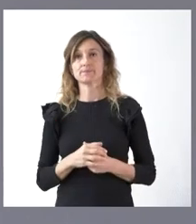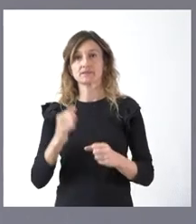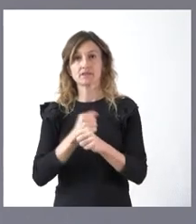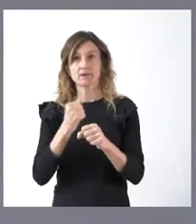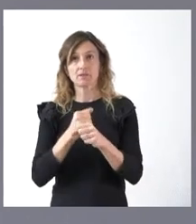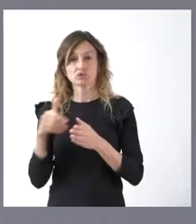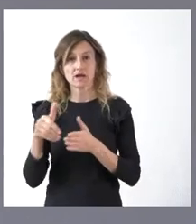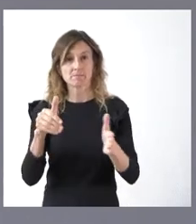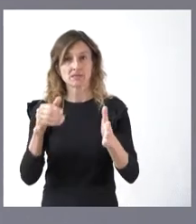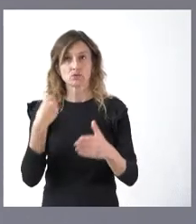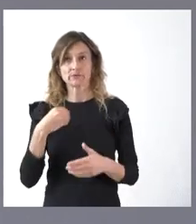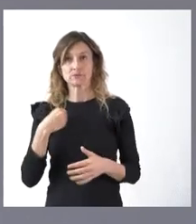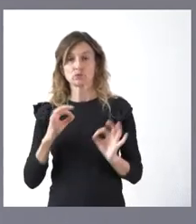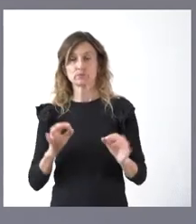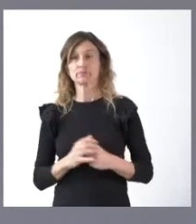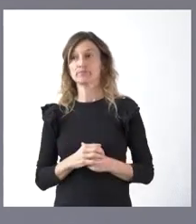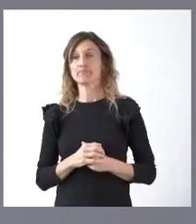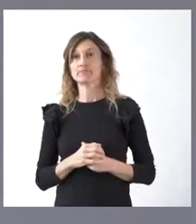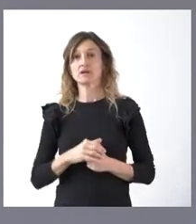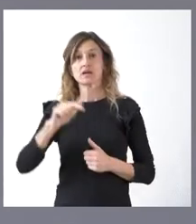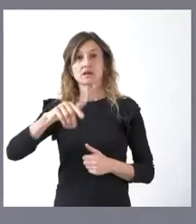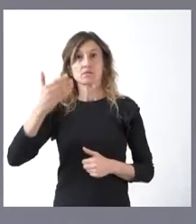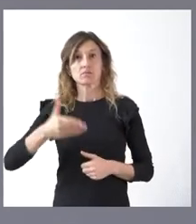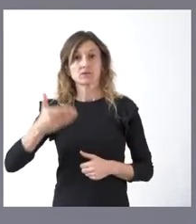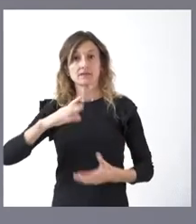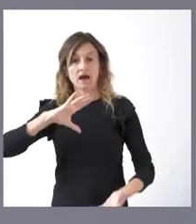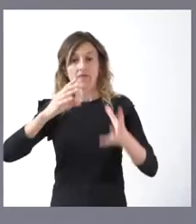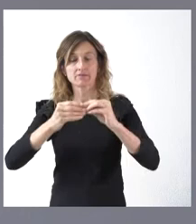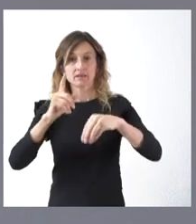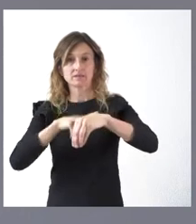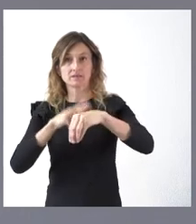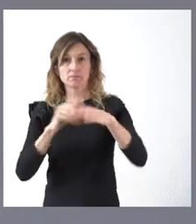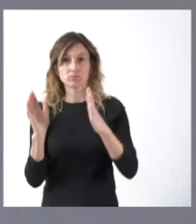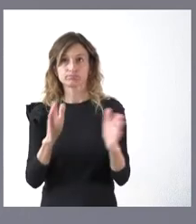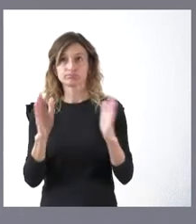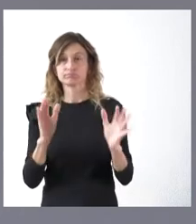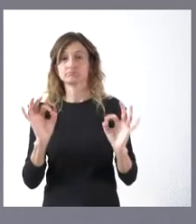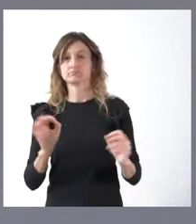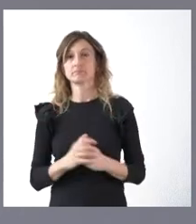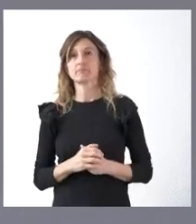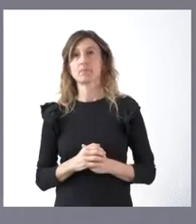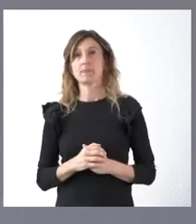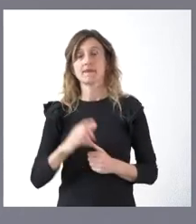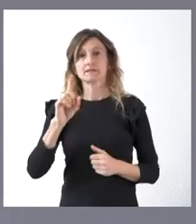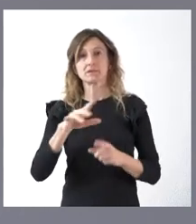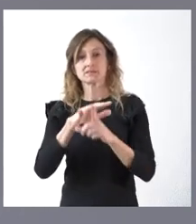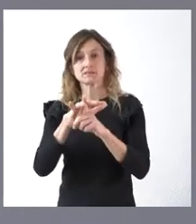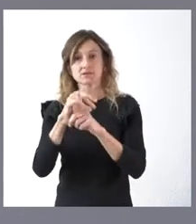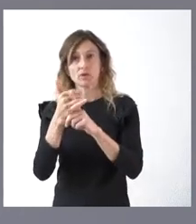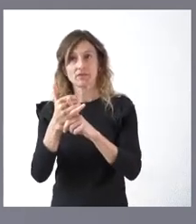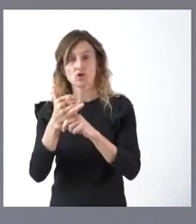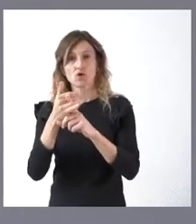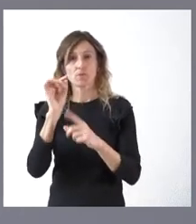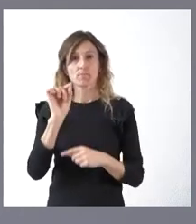dirección pero me parece a mí que aquí lo que es importante también es adaptarnos a los tiempos y también los tiempos y las circunstancias y